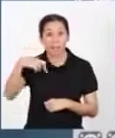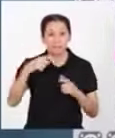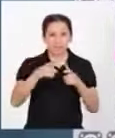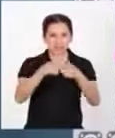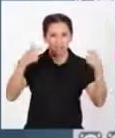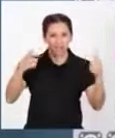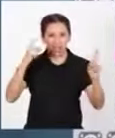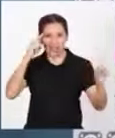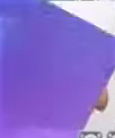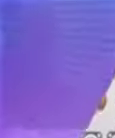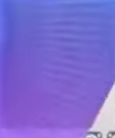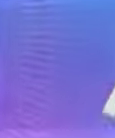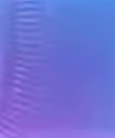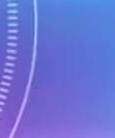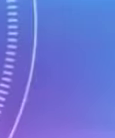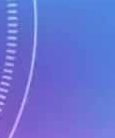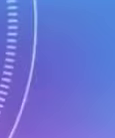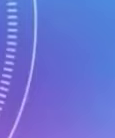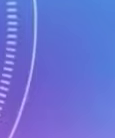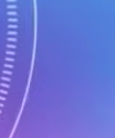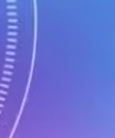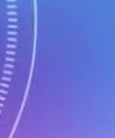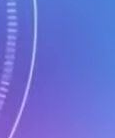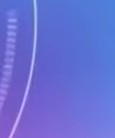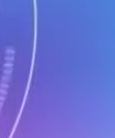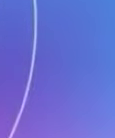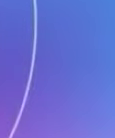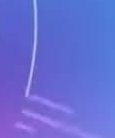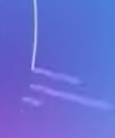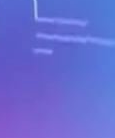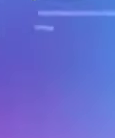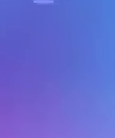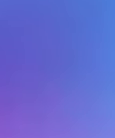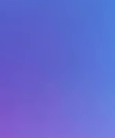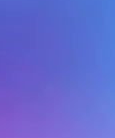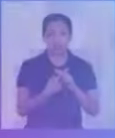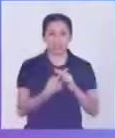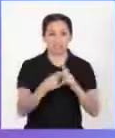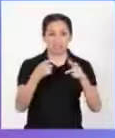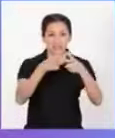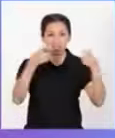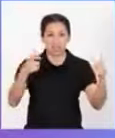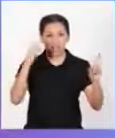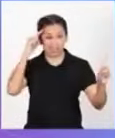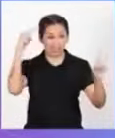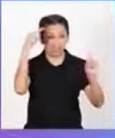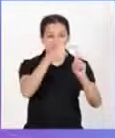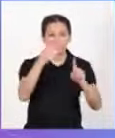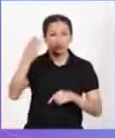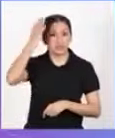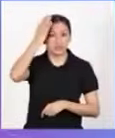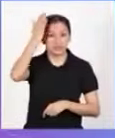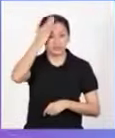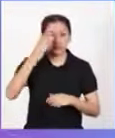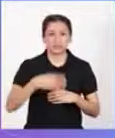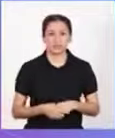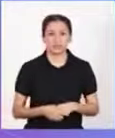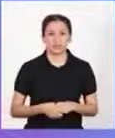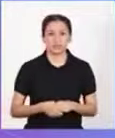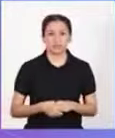Nuestra aplicación, el gran desafío del saber. Iniciando, el gran